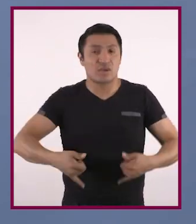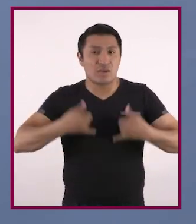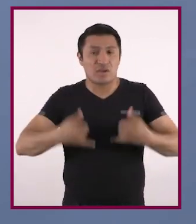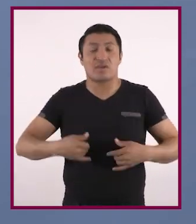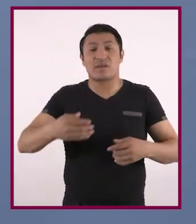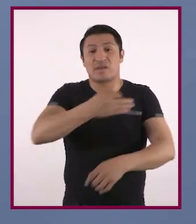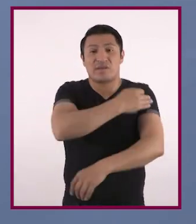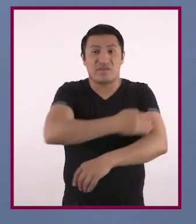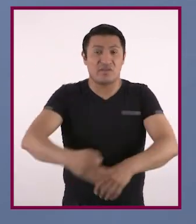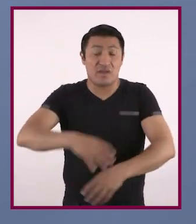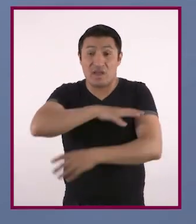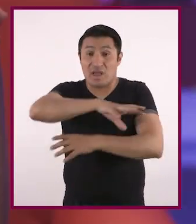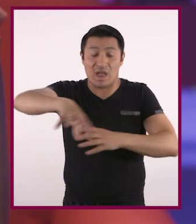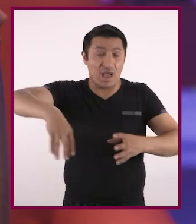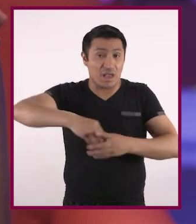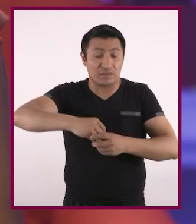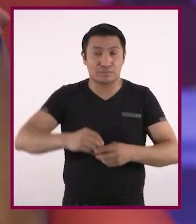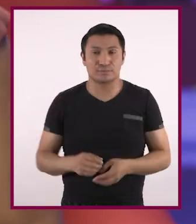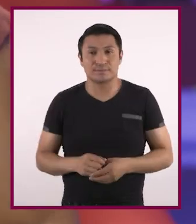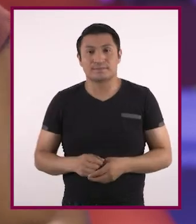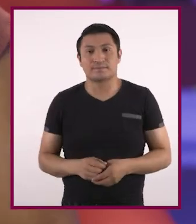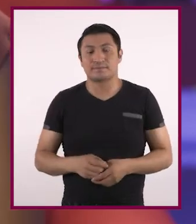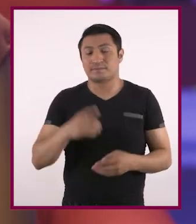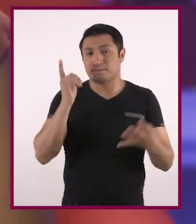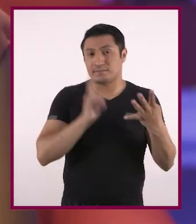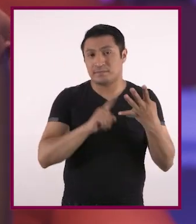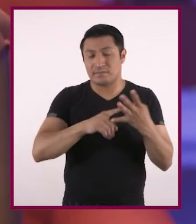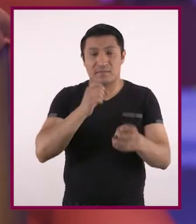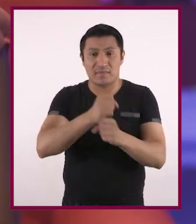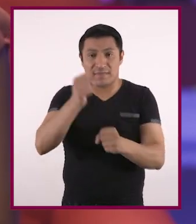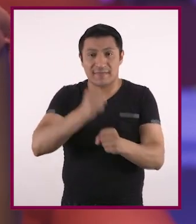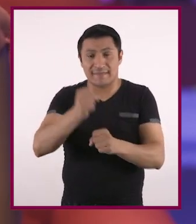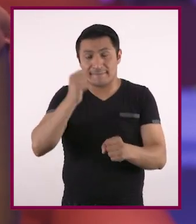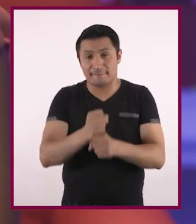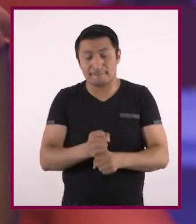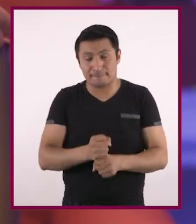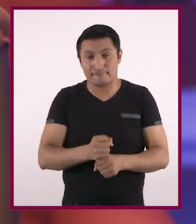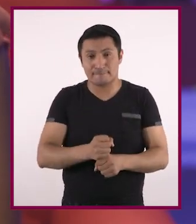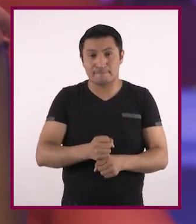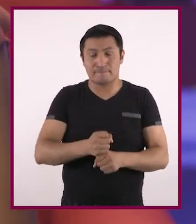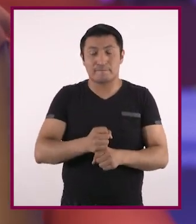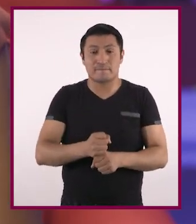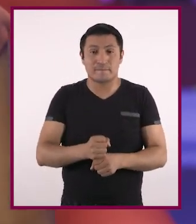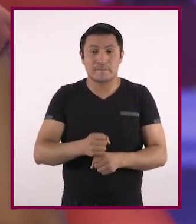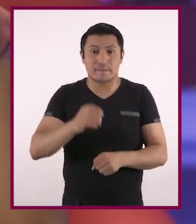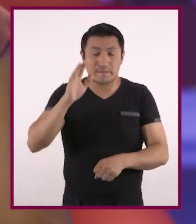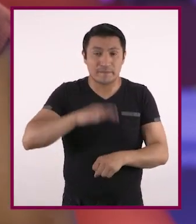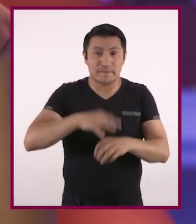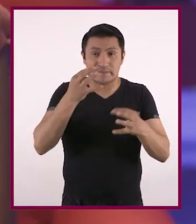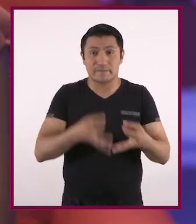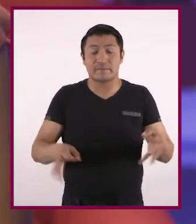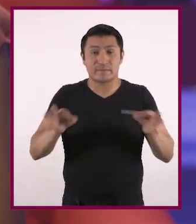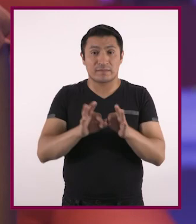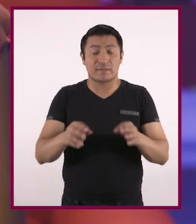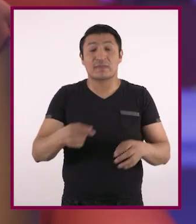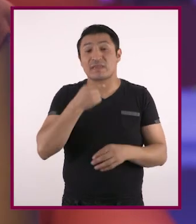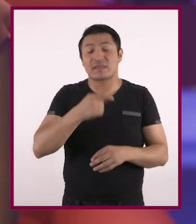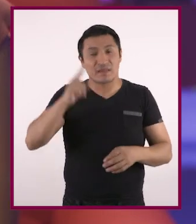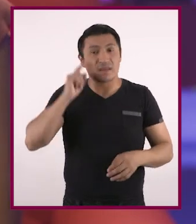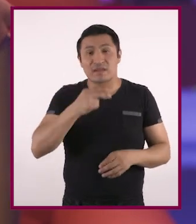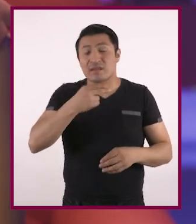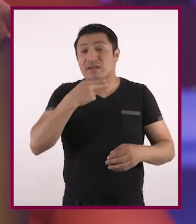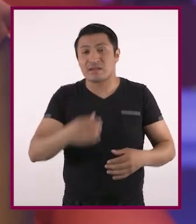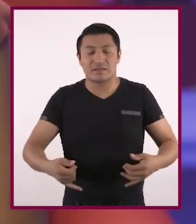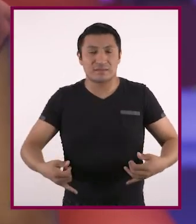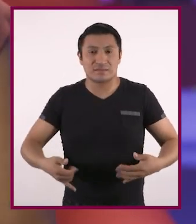jóvenes y familias enteras. 4. La violencia es la principal causa de que niñas, niños, adolescentes y mujeres vivan en situación de calle.